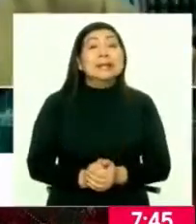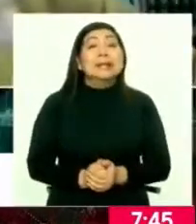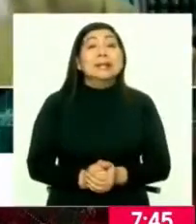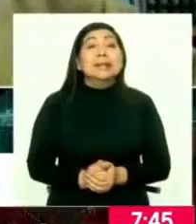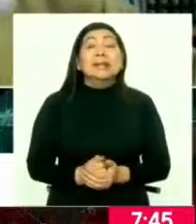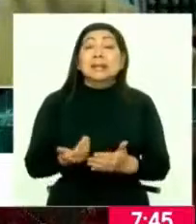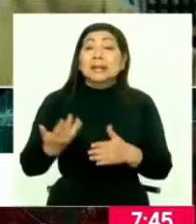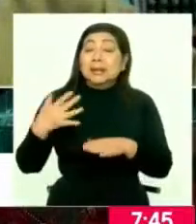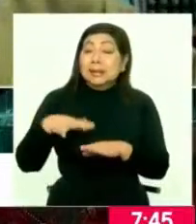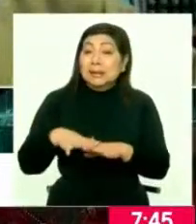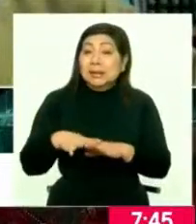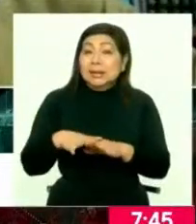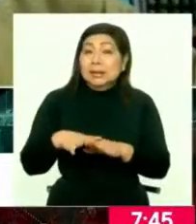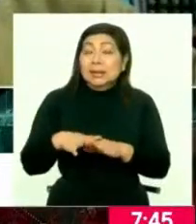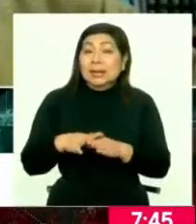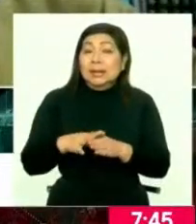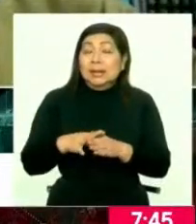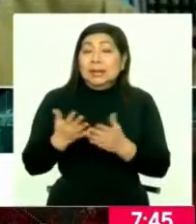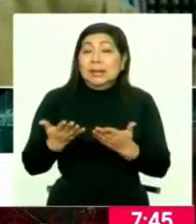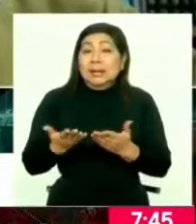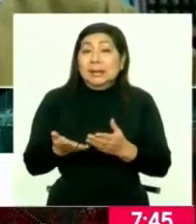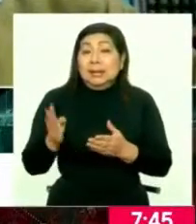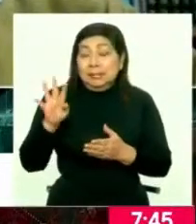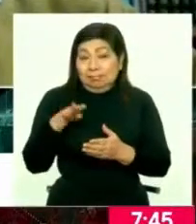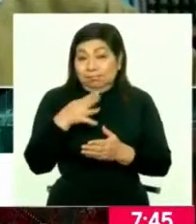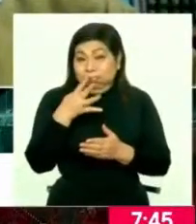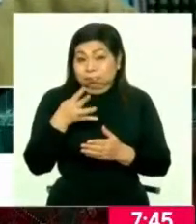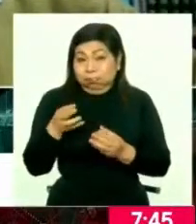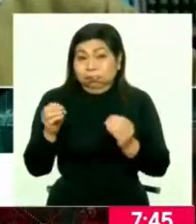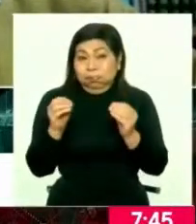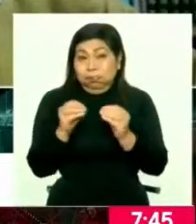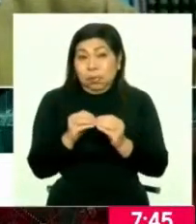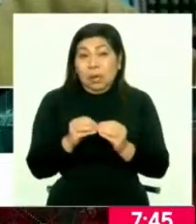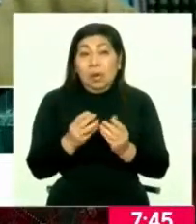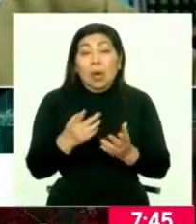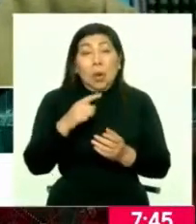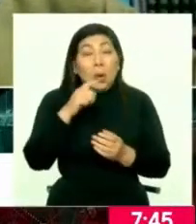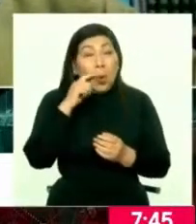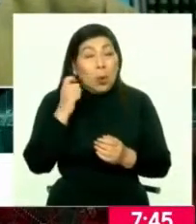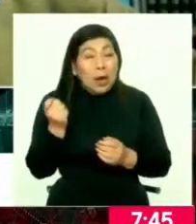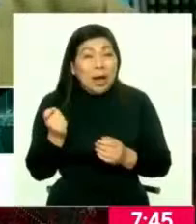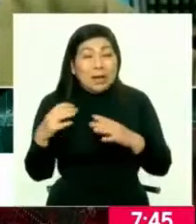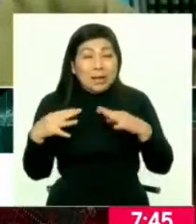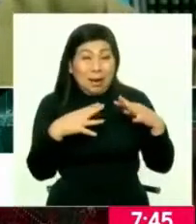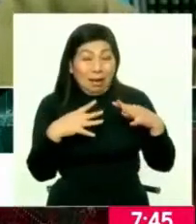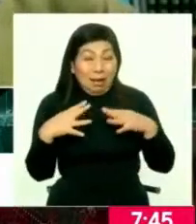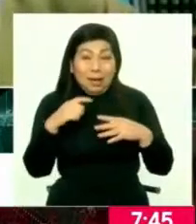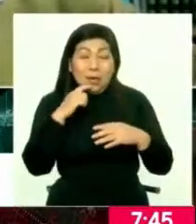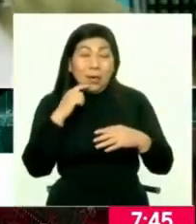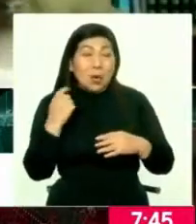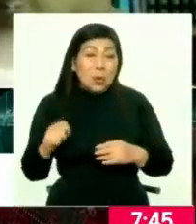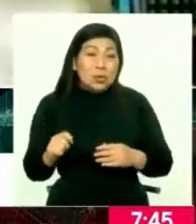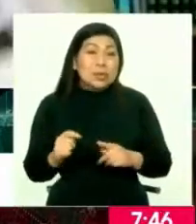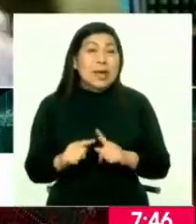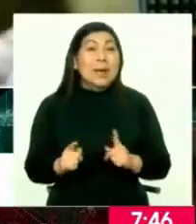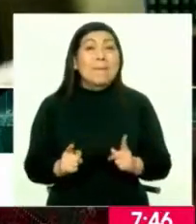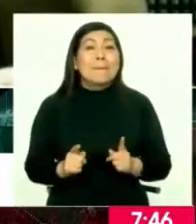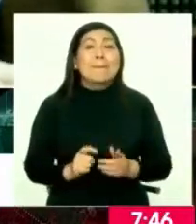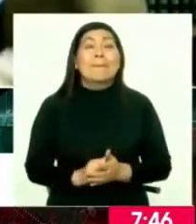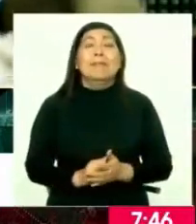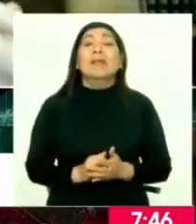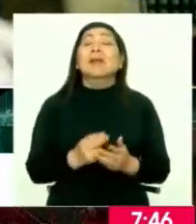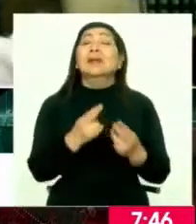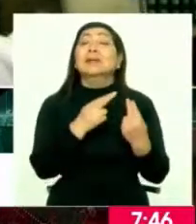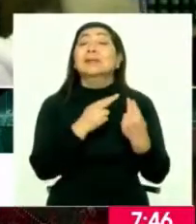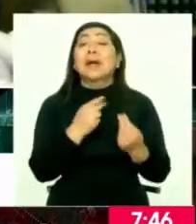Y el involucramiento del Reino Unido en el apoyo a Ucrania frente a Rusia ha sido claro. Estas decisiones